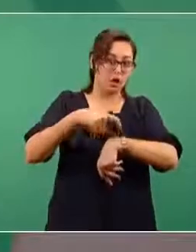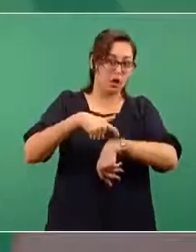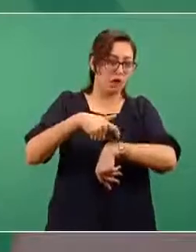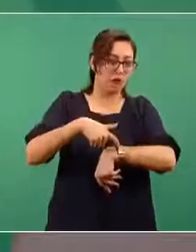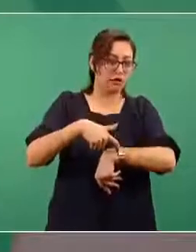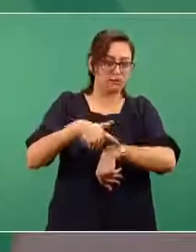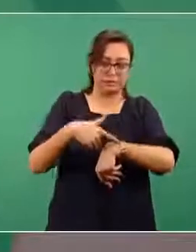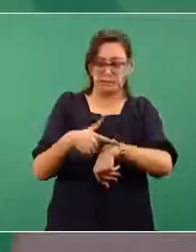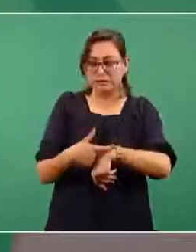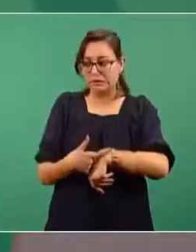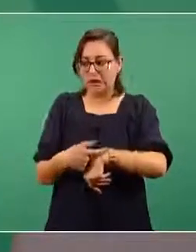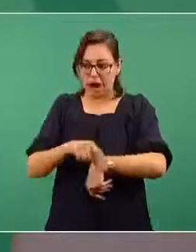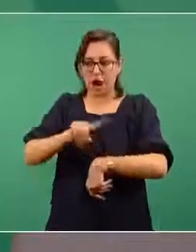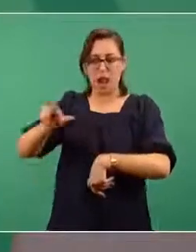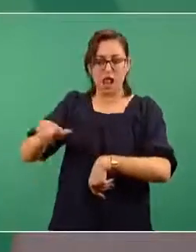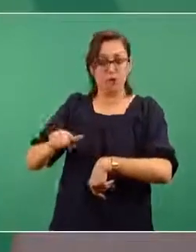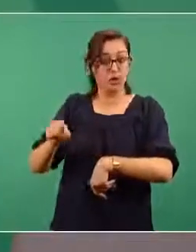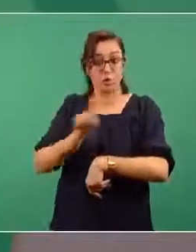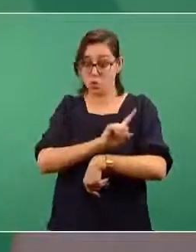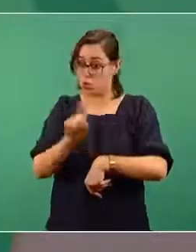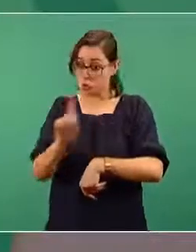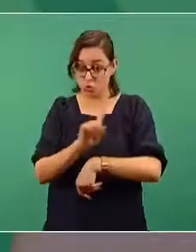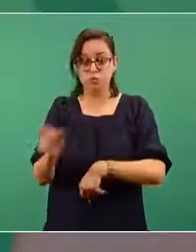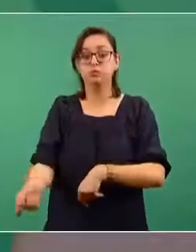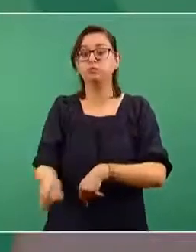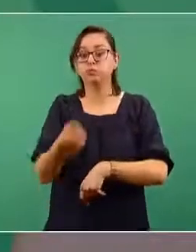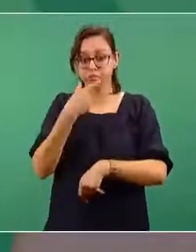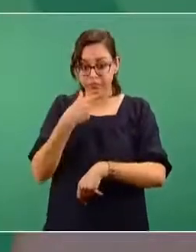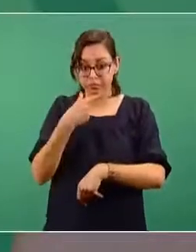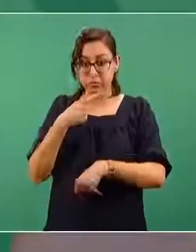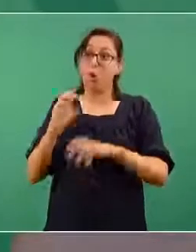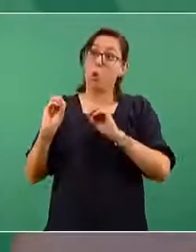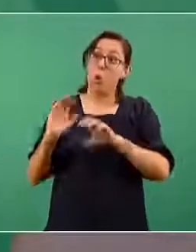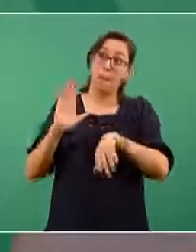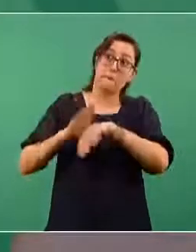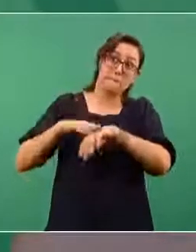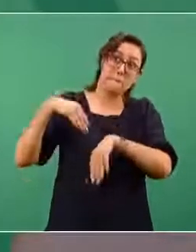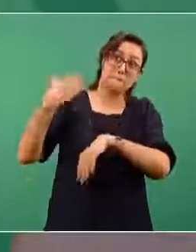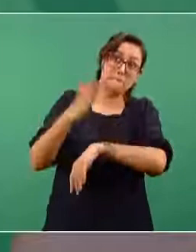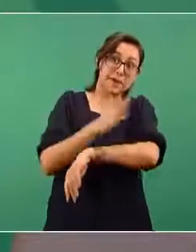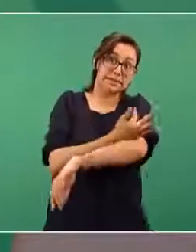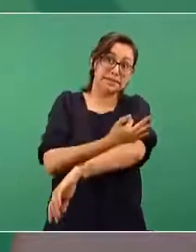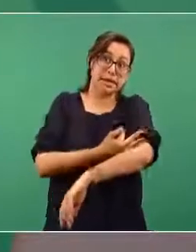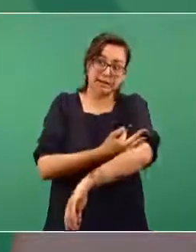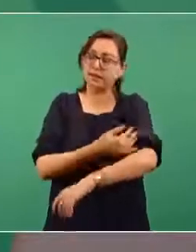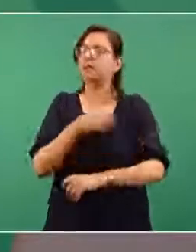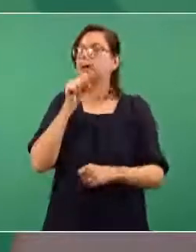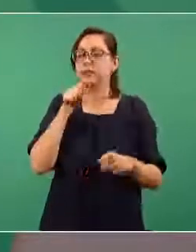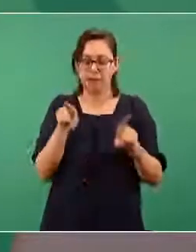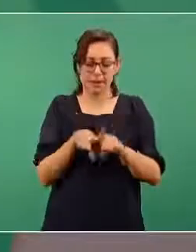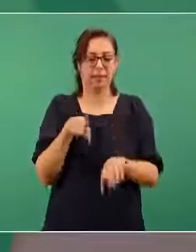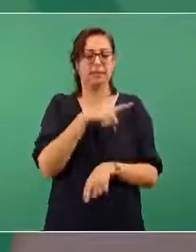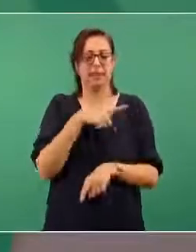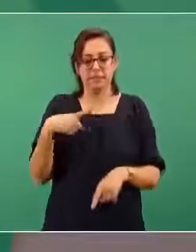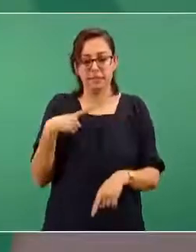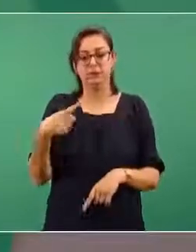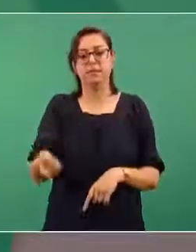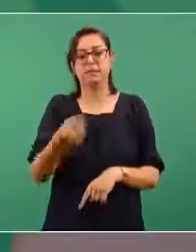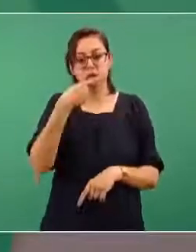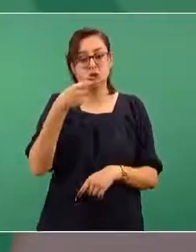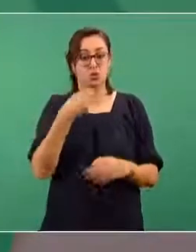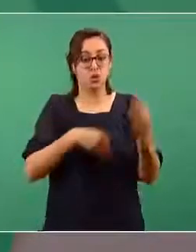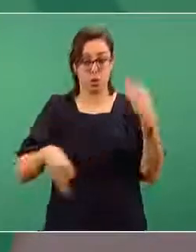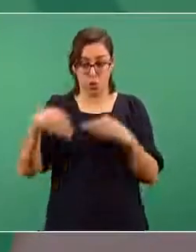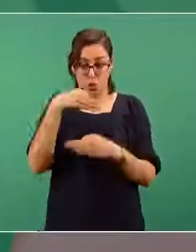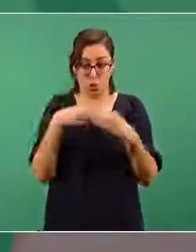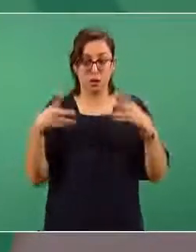tómeselos en el momento en que le corresponda. El chiste es que todas las personas adultas mayores que